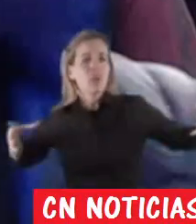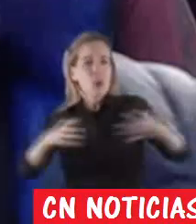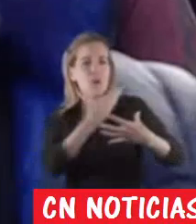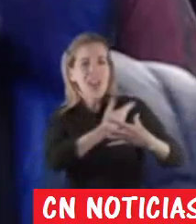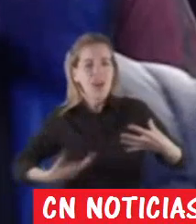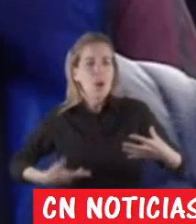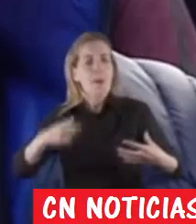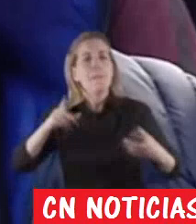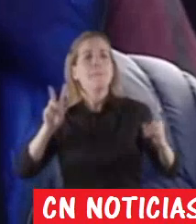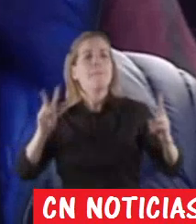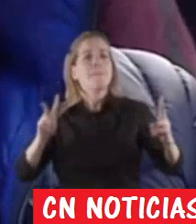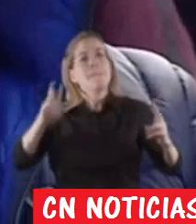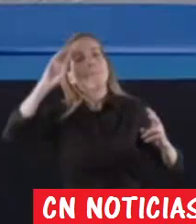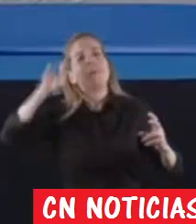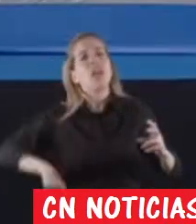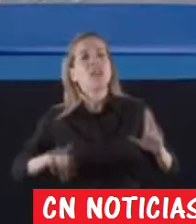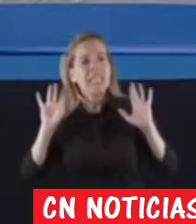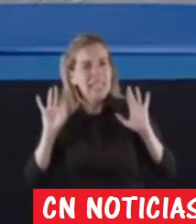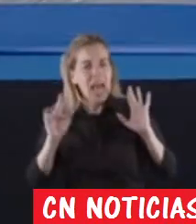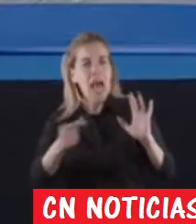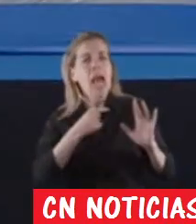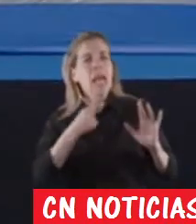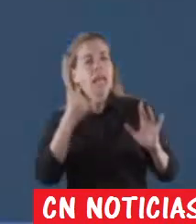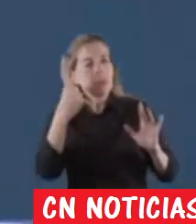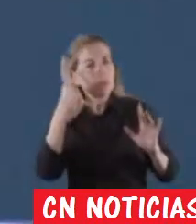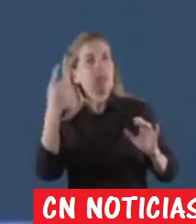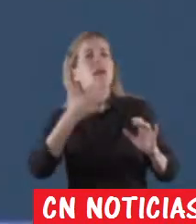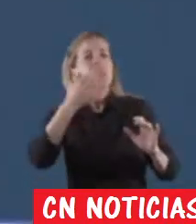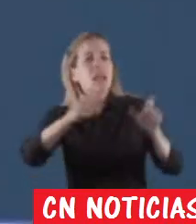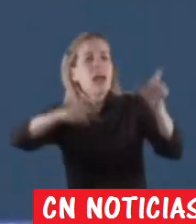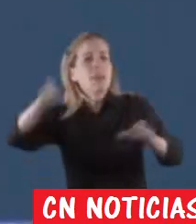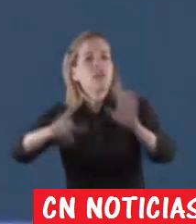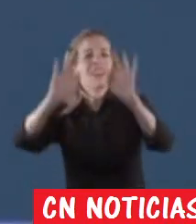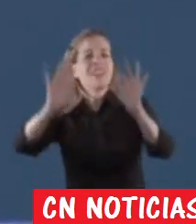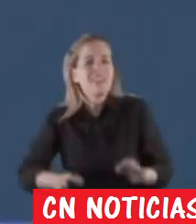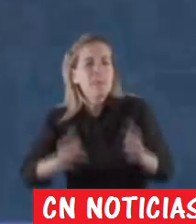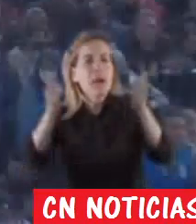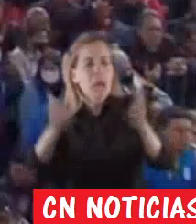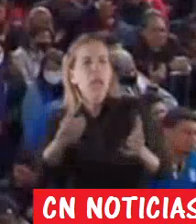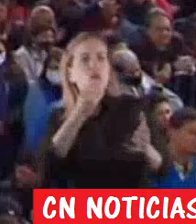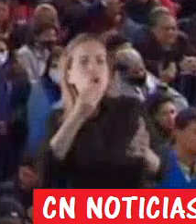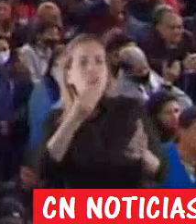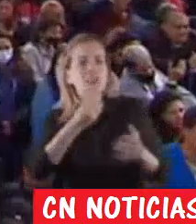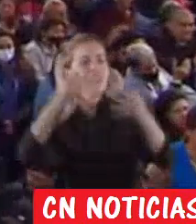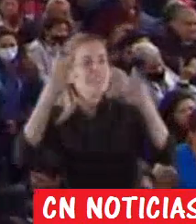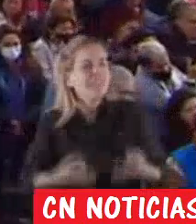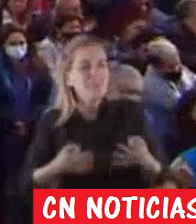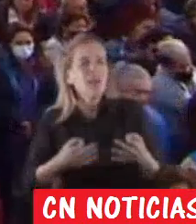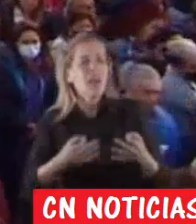que somos, que hemos garantizarle la comida en la mesa de cada uno de los argentinos.